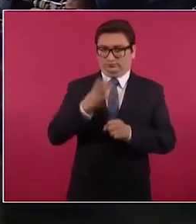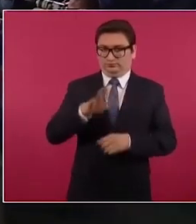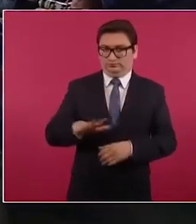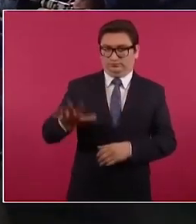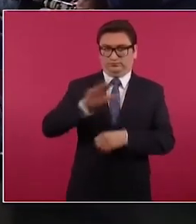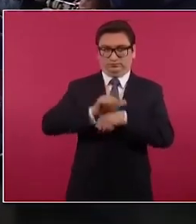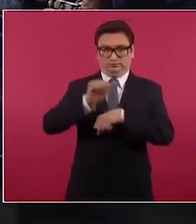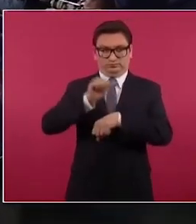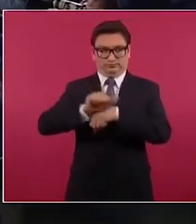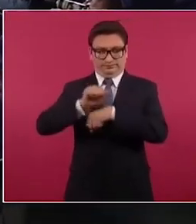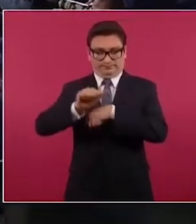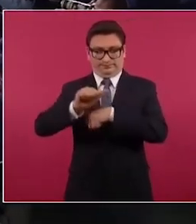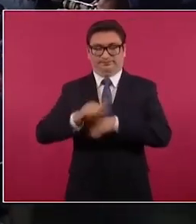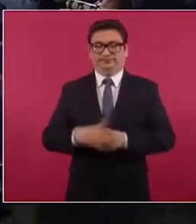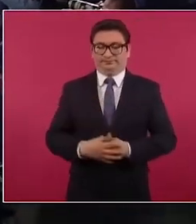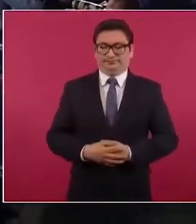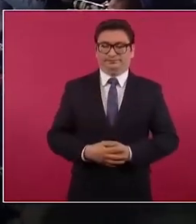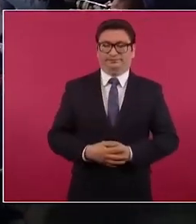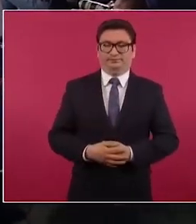Argentina,